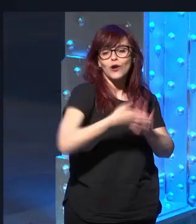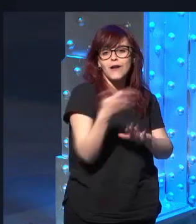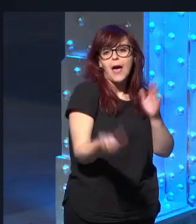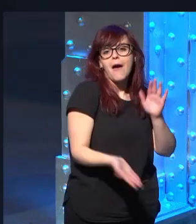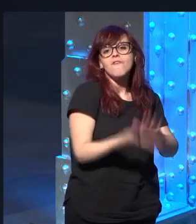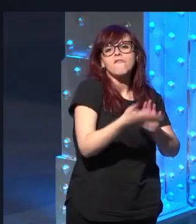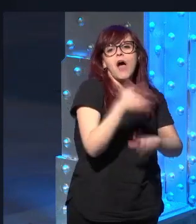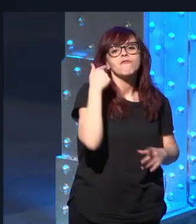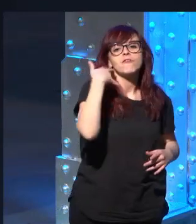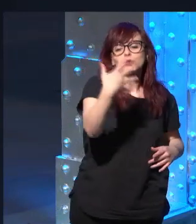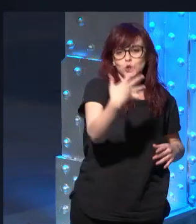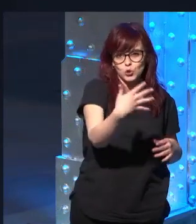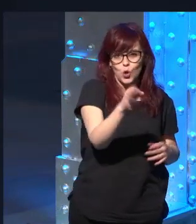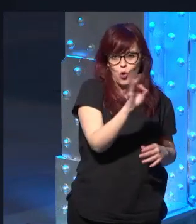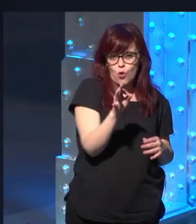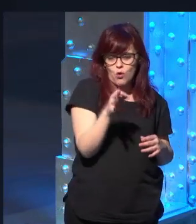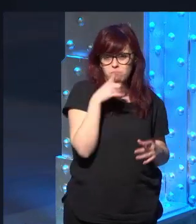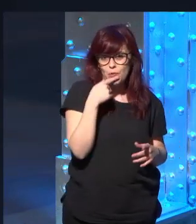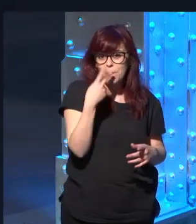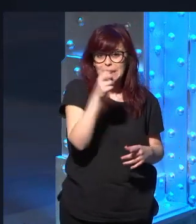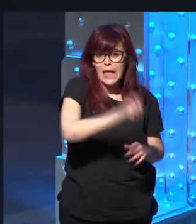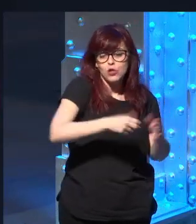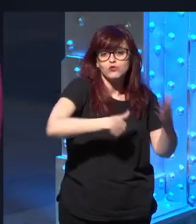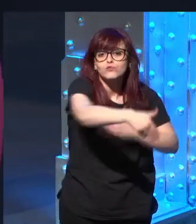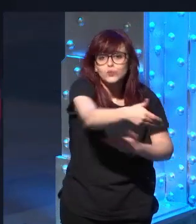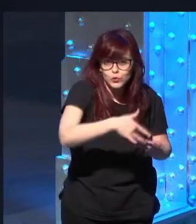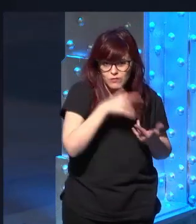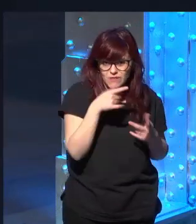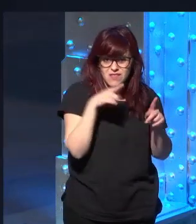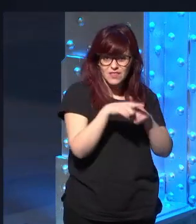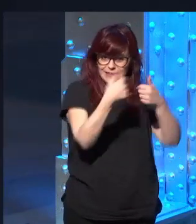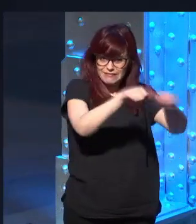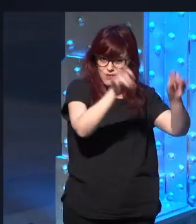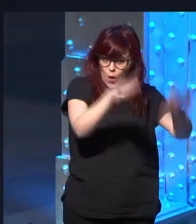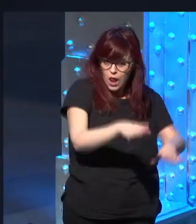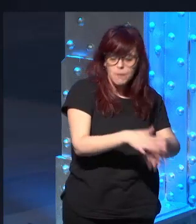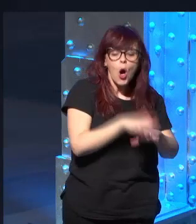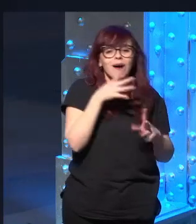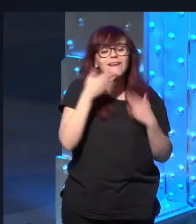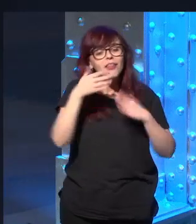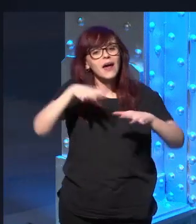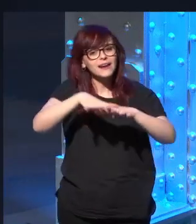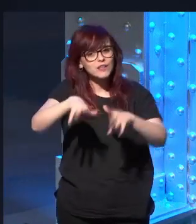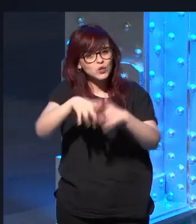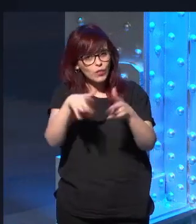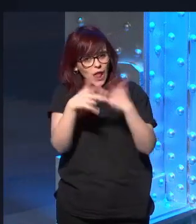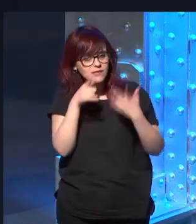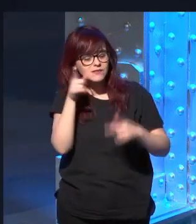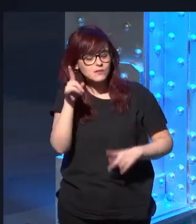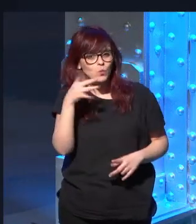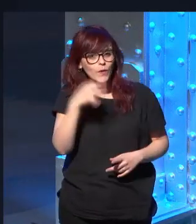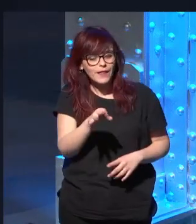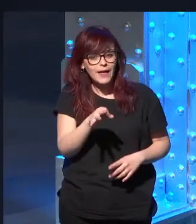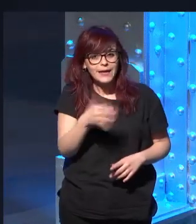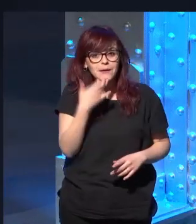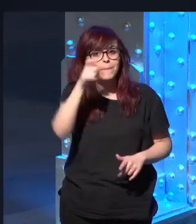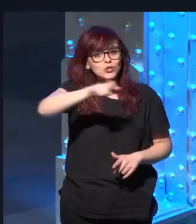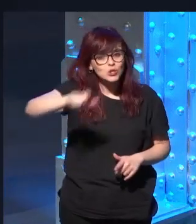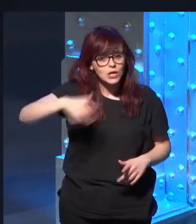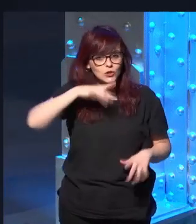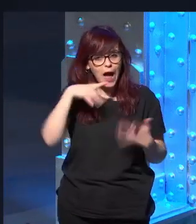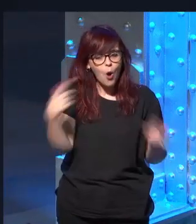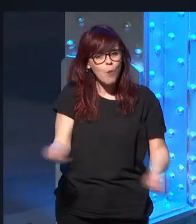se seguirán empleando así. En cualquier caso están en transformación, ¿no? Lo de las redes sociales que habéis comentado, hay mucha duda sobre si estas personas que